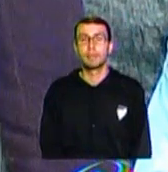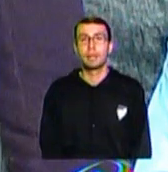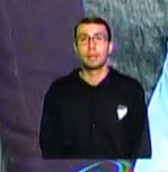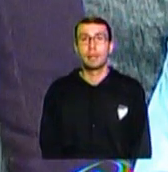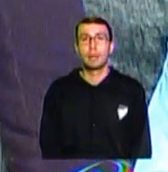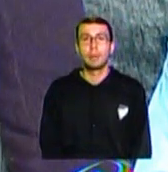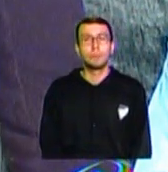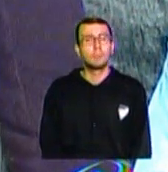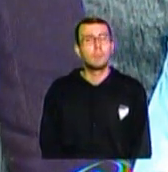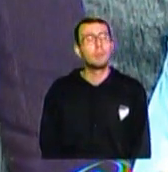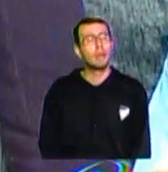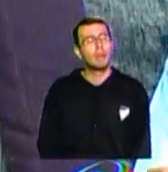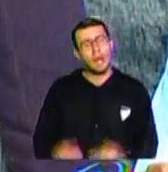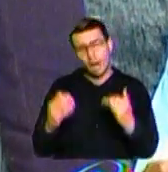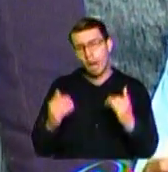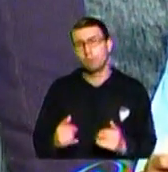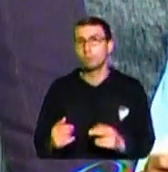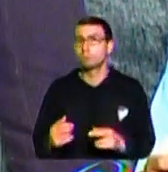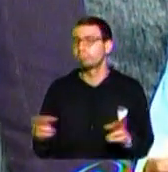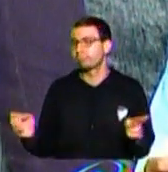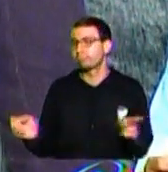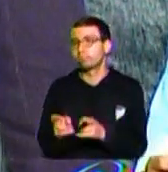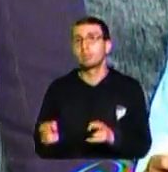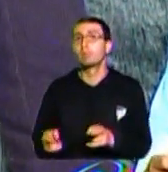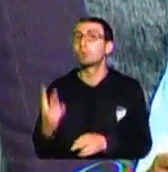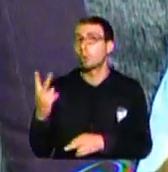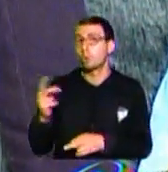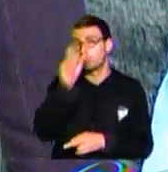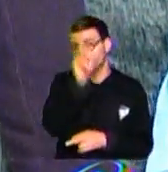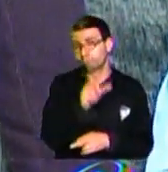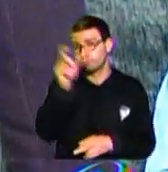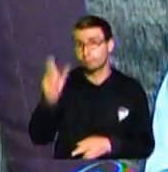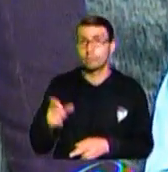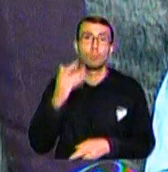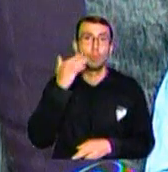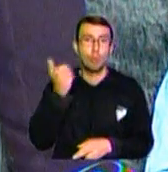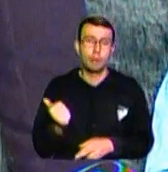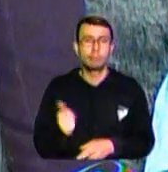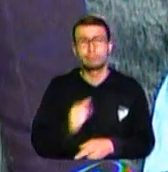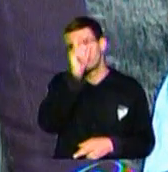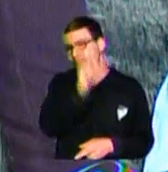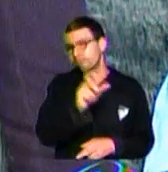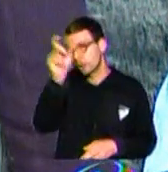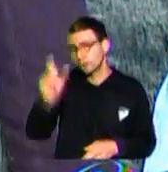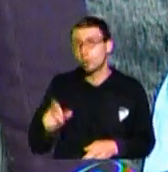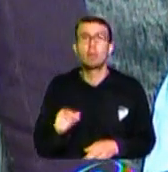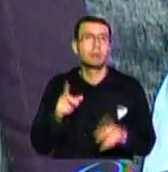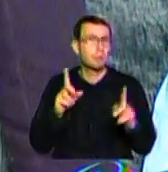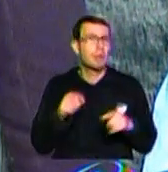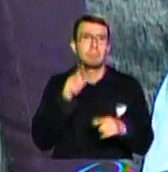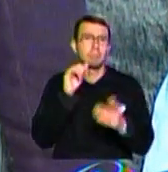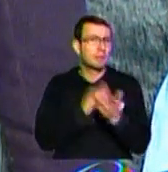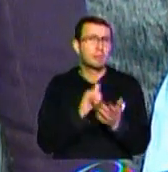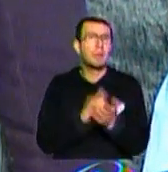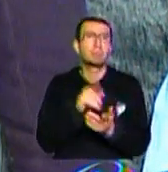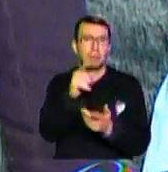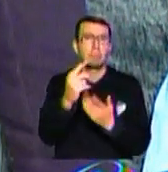Vamos a resumir dos casos clínicos de personas que, como muchos de ustedes, han visto este programa